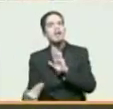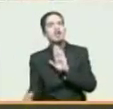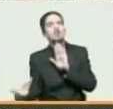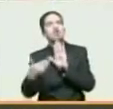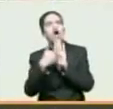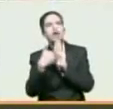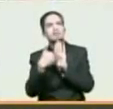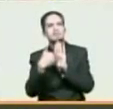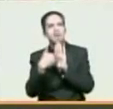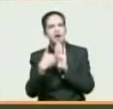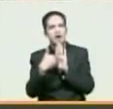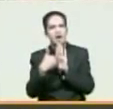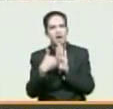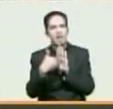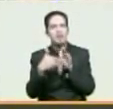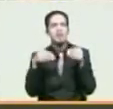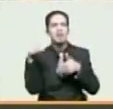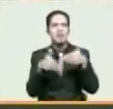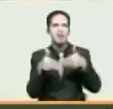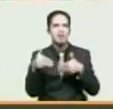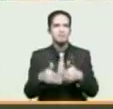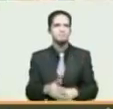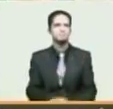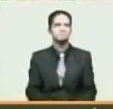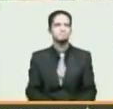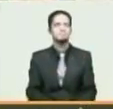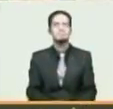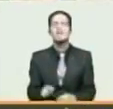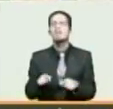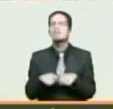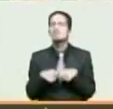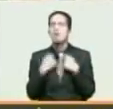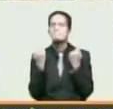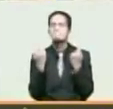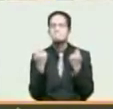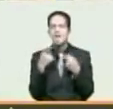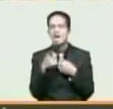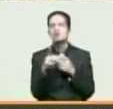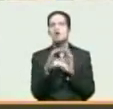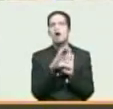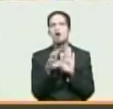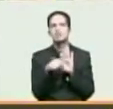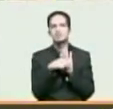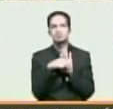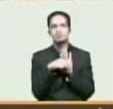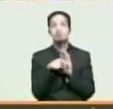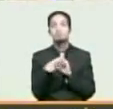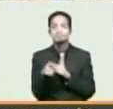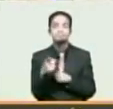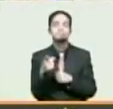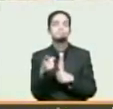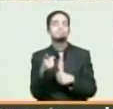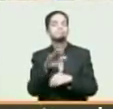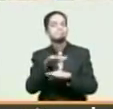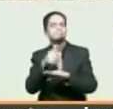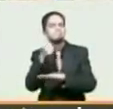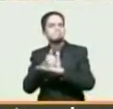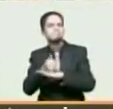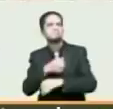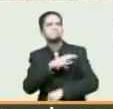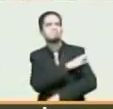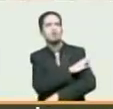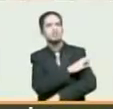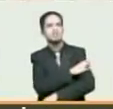aprobada por el pueblo, abiertamente. Rompieron la constitución. Esa es la derecha. Y de ahí